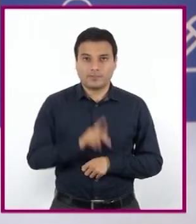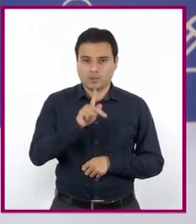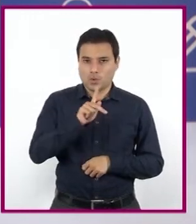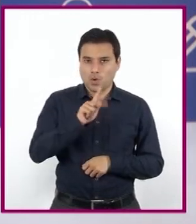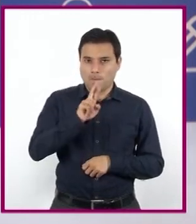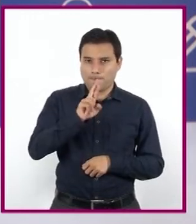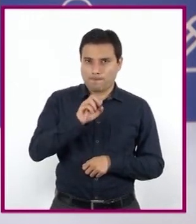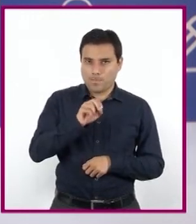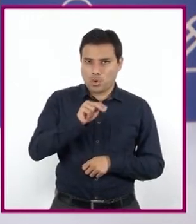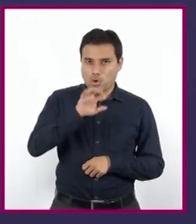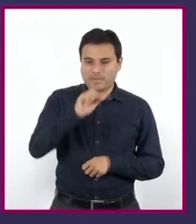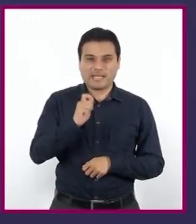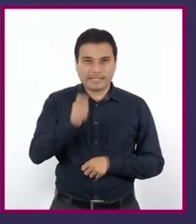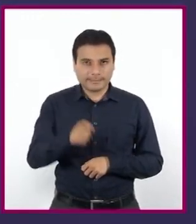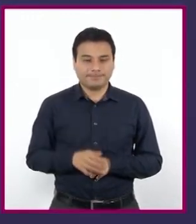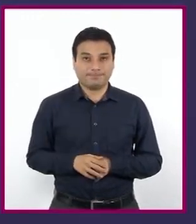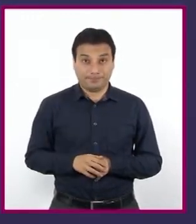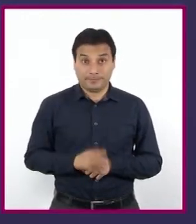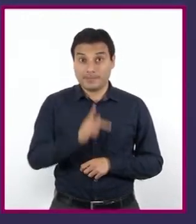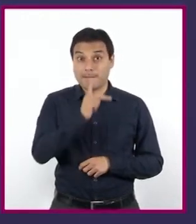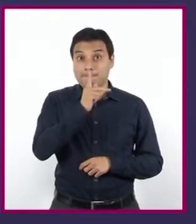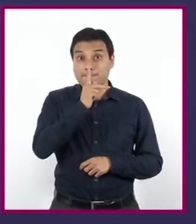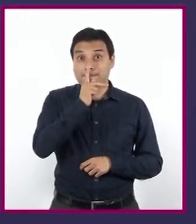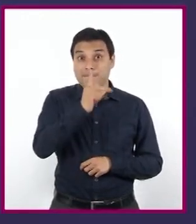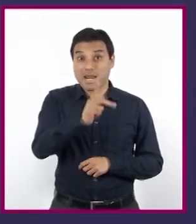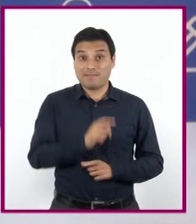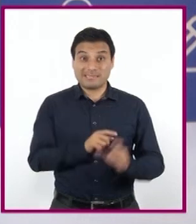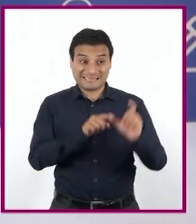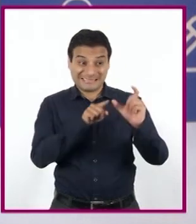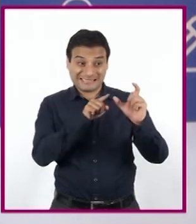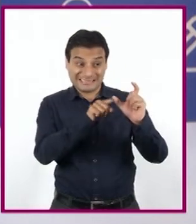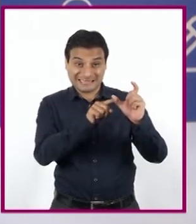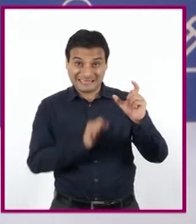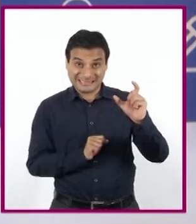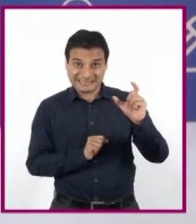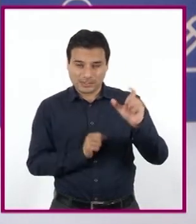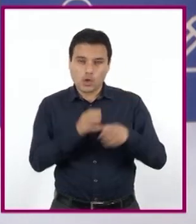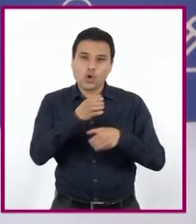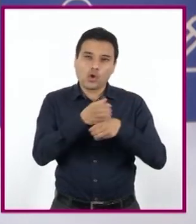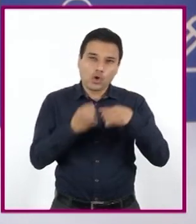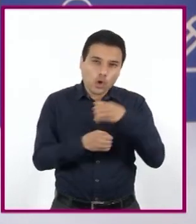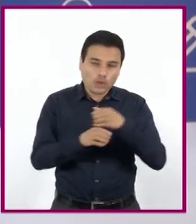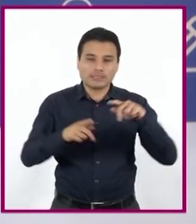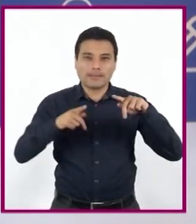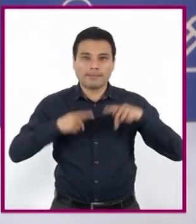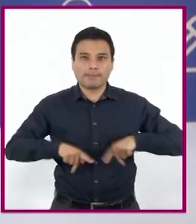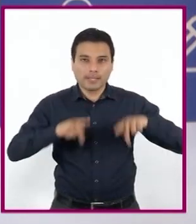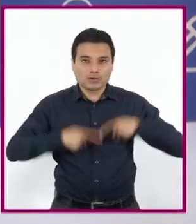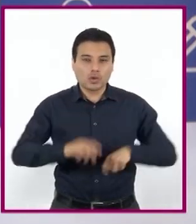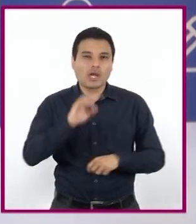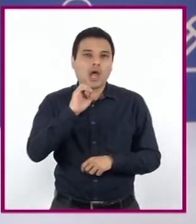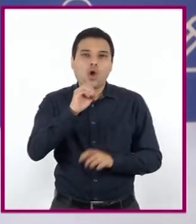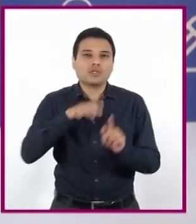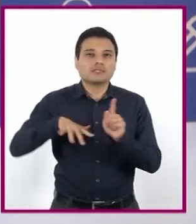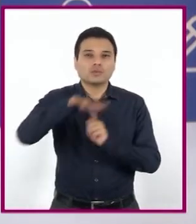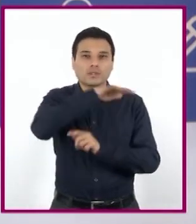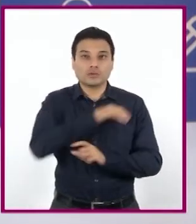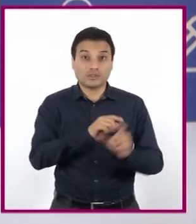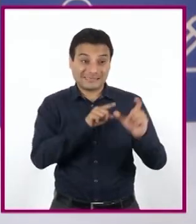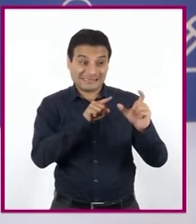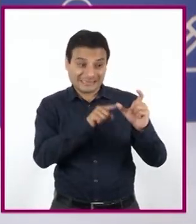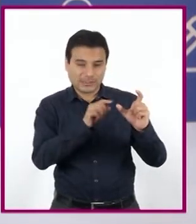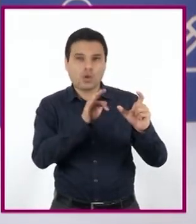que nos ayudan a sustituir la forma de nombrar a un objeto, persona o situación de la que se habla. Estos